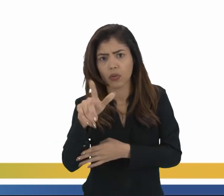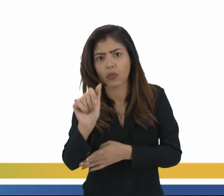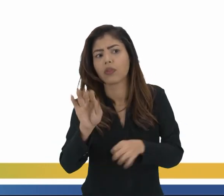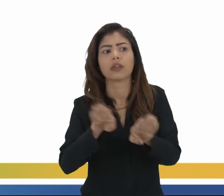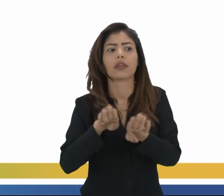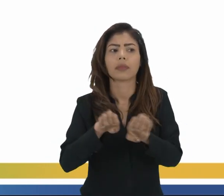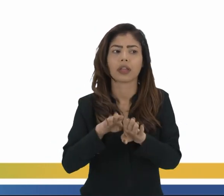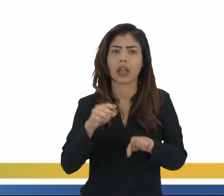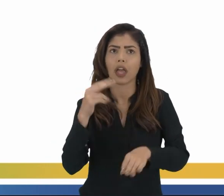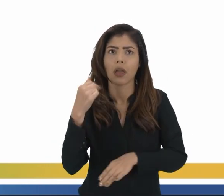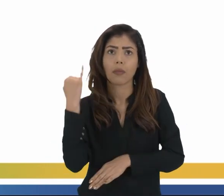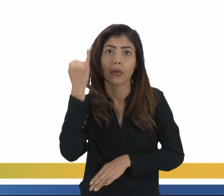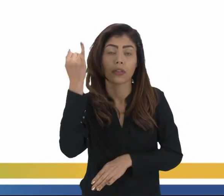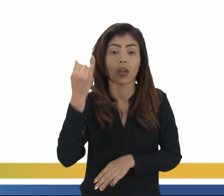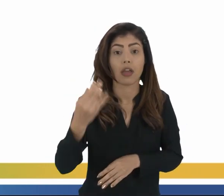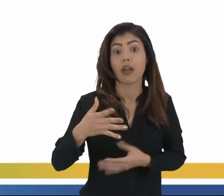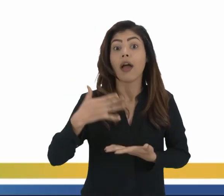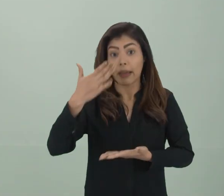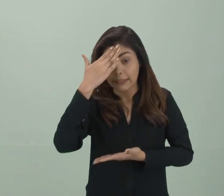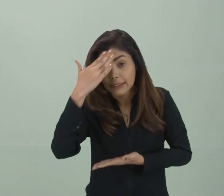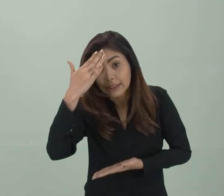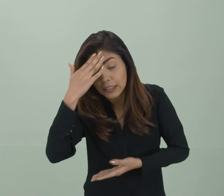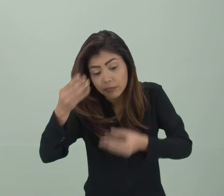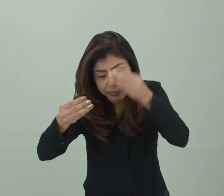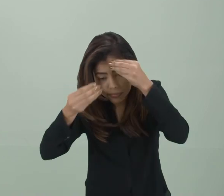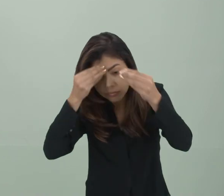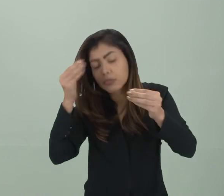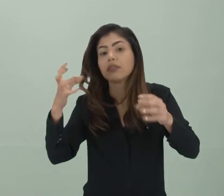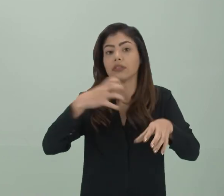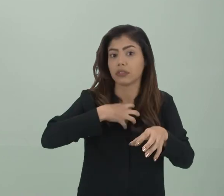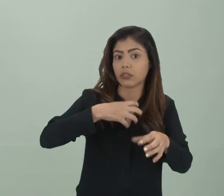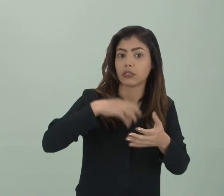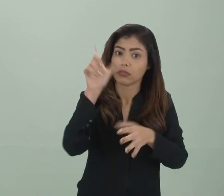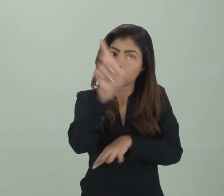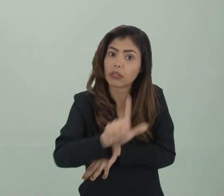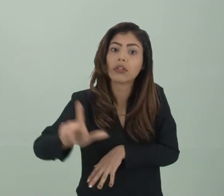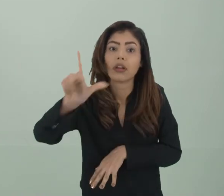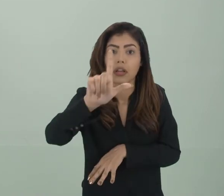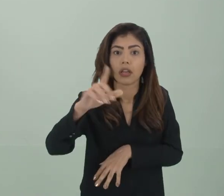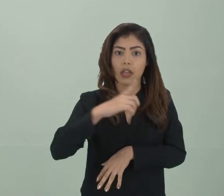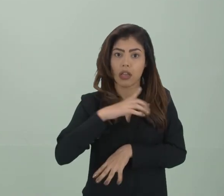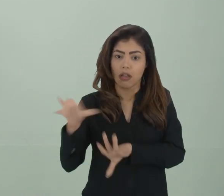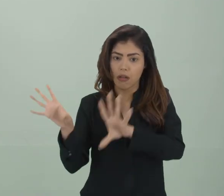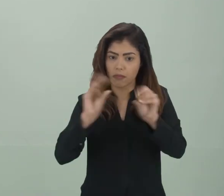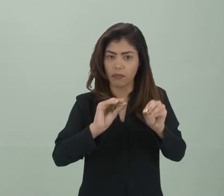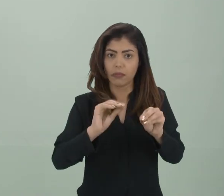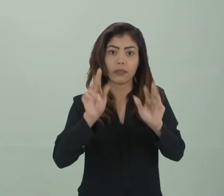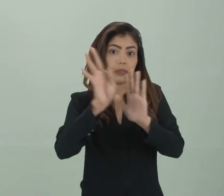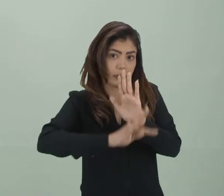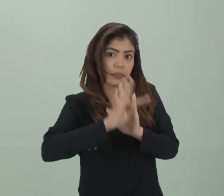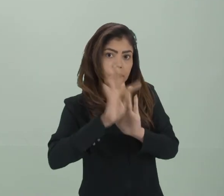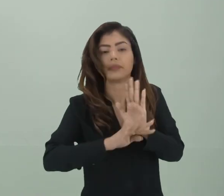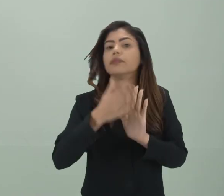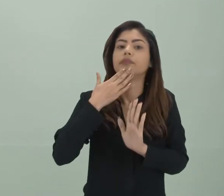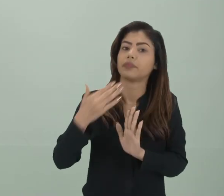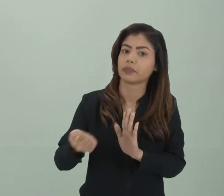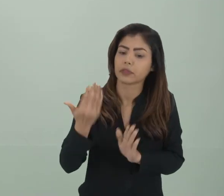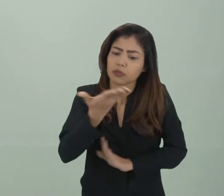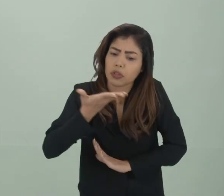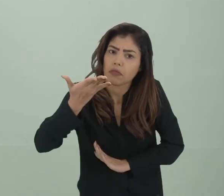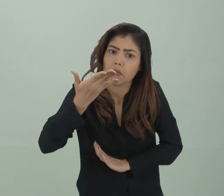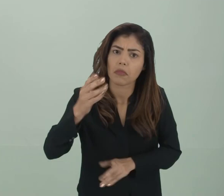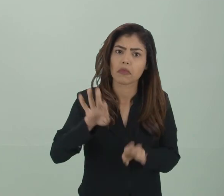importante. Compreender a figura de linguagem dentro de sentidos literários nos leva a entender melhor os textos. Ter uma